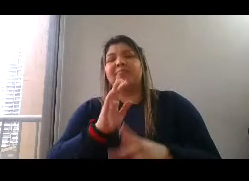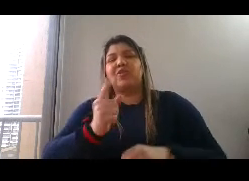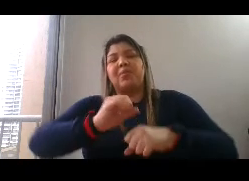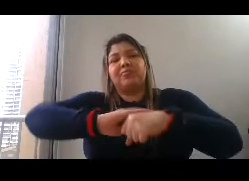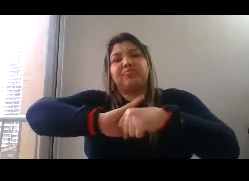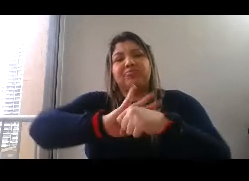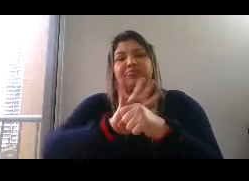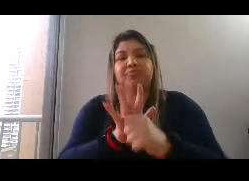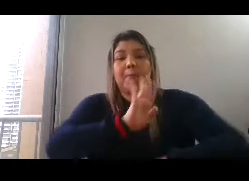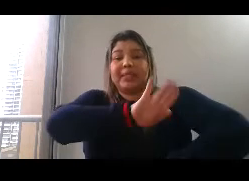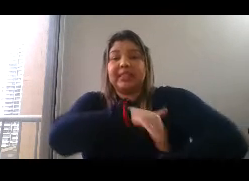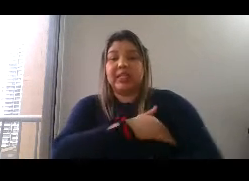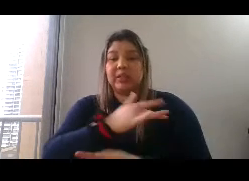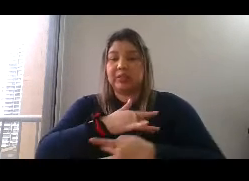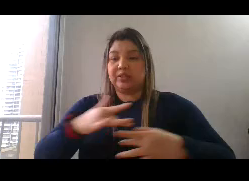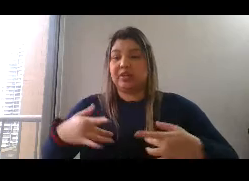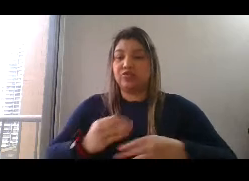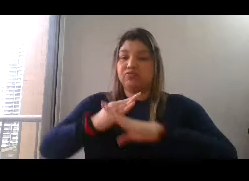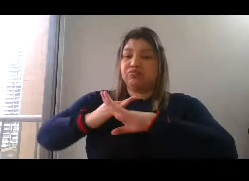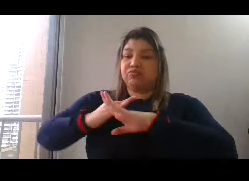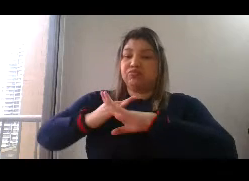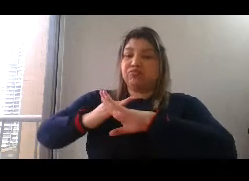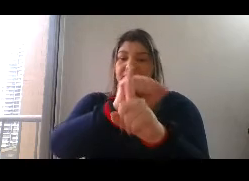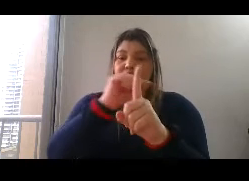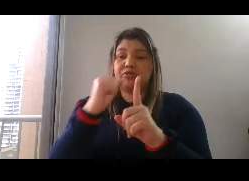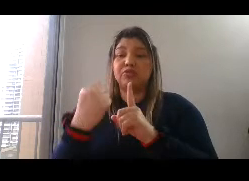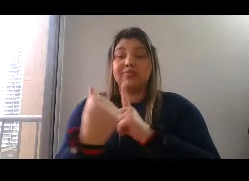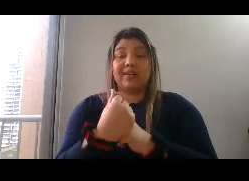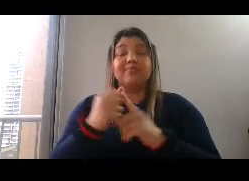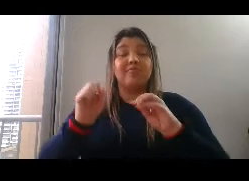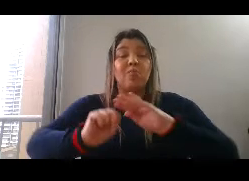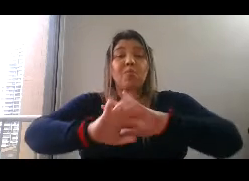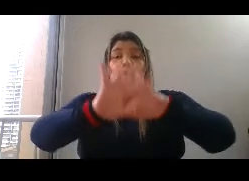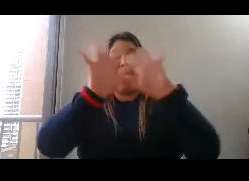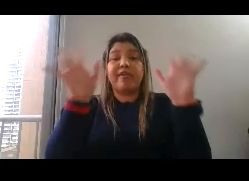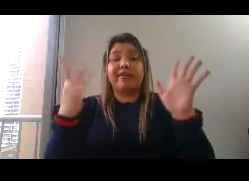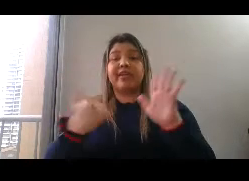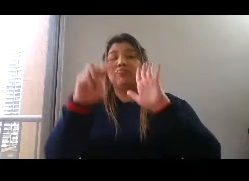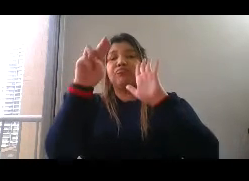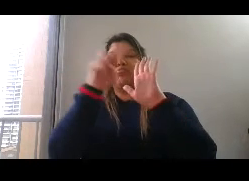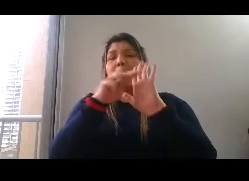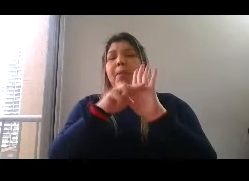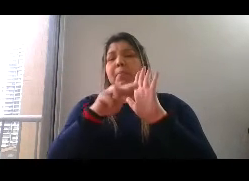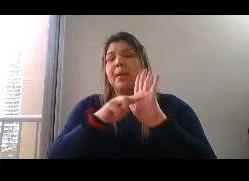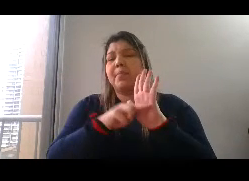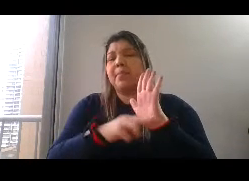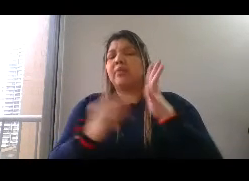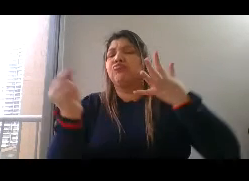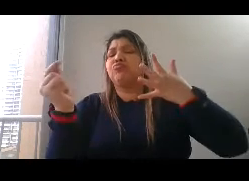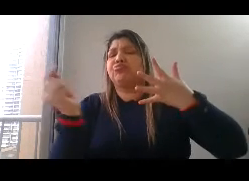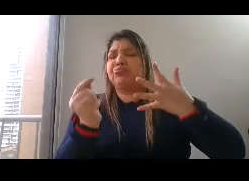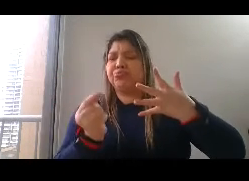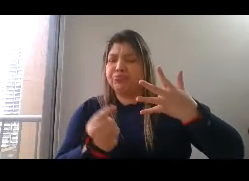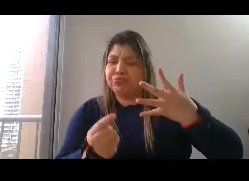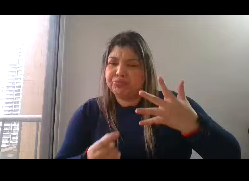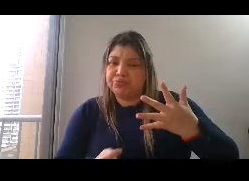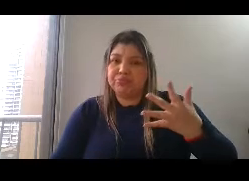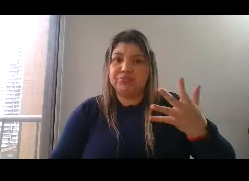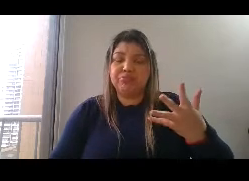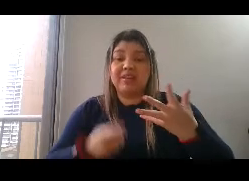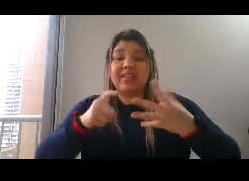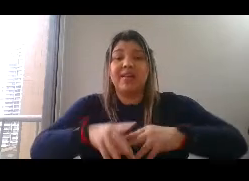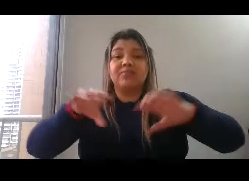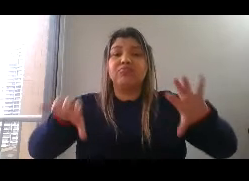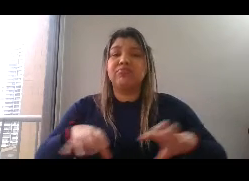Social fue claro y emitió unos lineamientos y deben tener unas actividades específicas